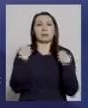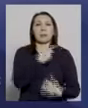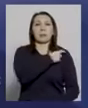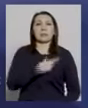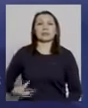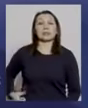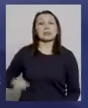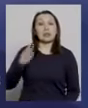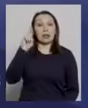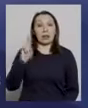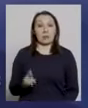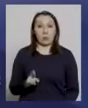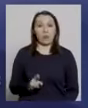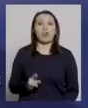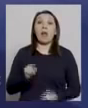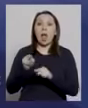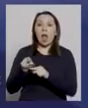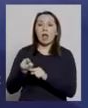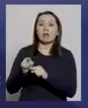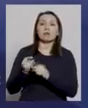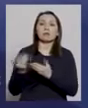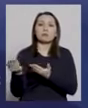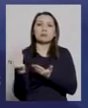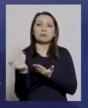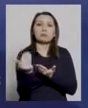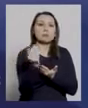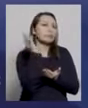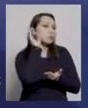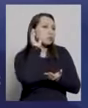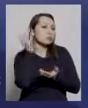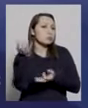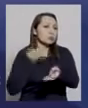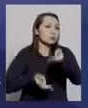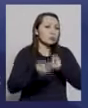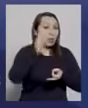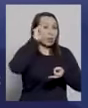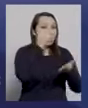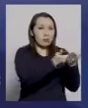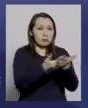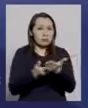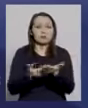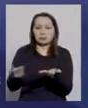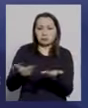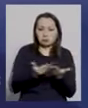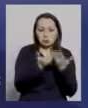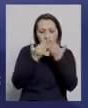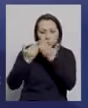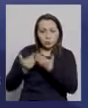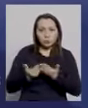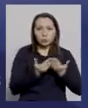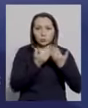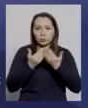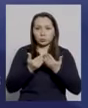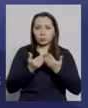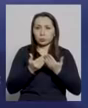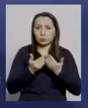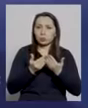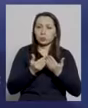de la República, donde se escuchan todas las propuestas, se estudian en